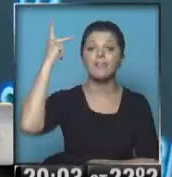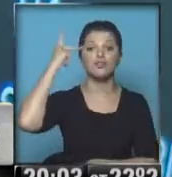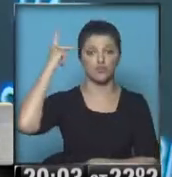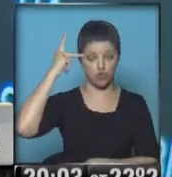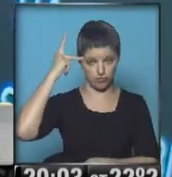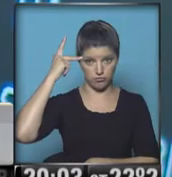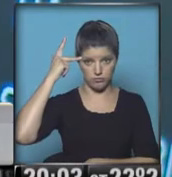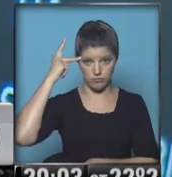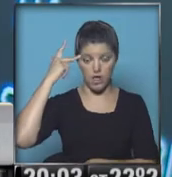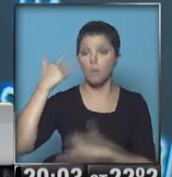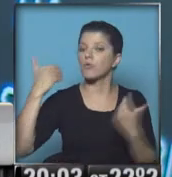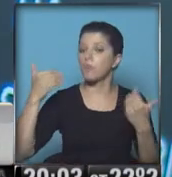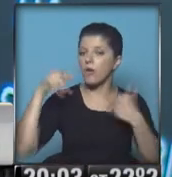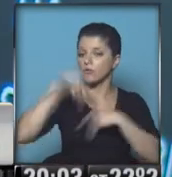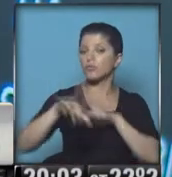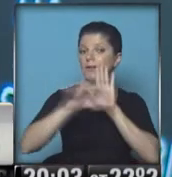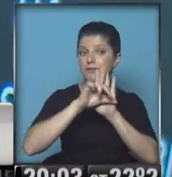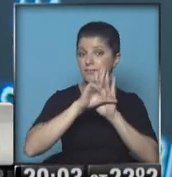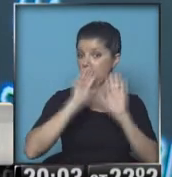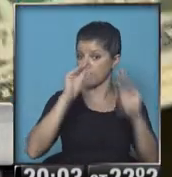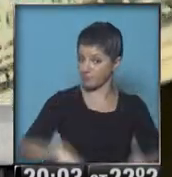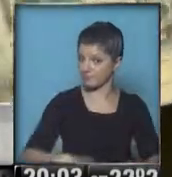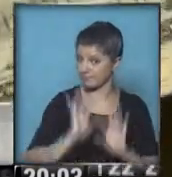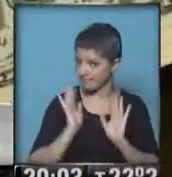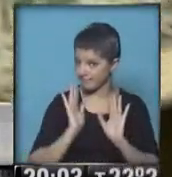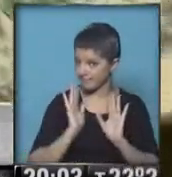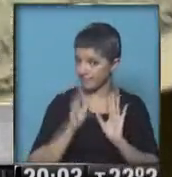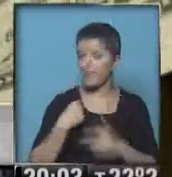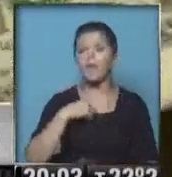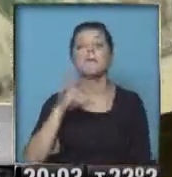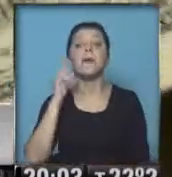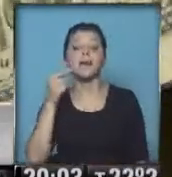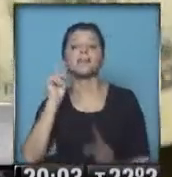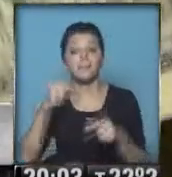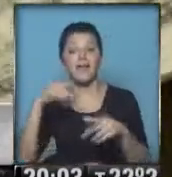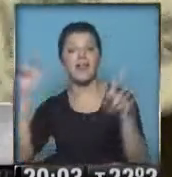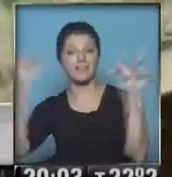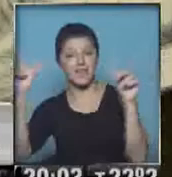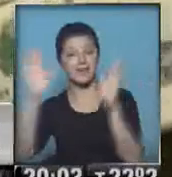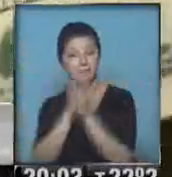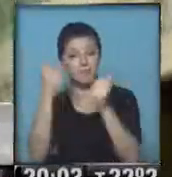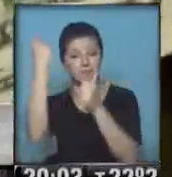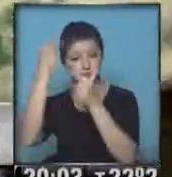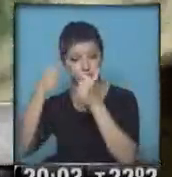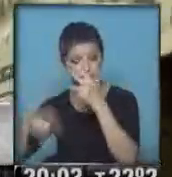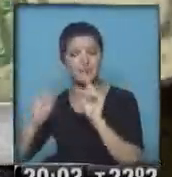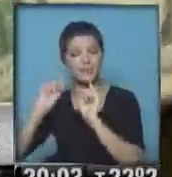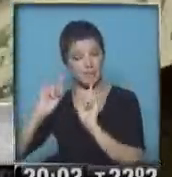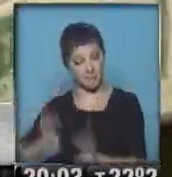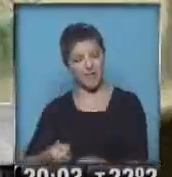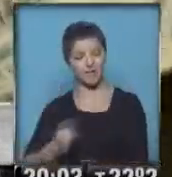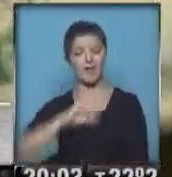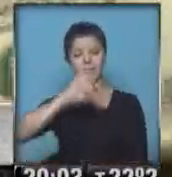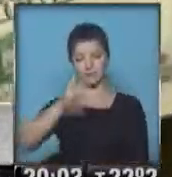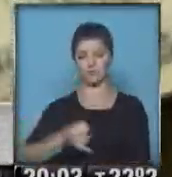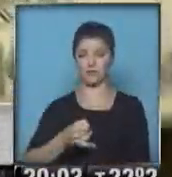ante la posibilidad de perder su licencia. Hasta los medios de comunicación de pleno corte financiero terminaron